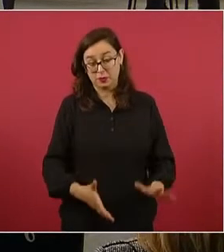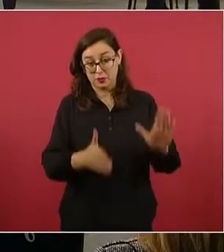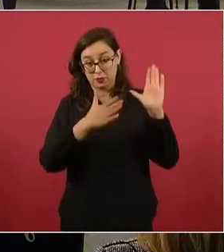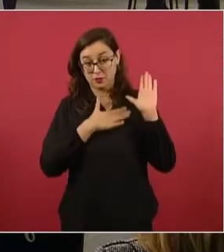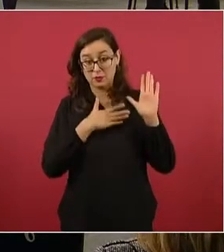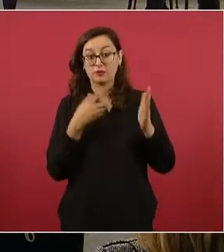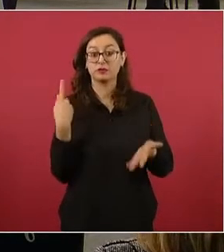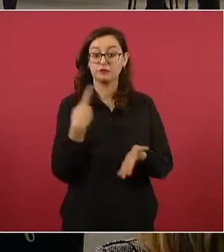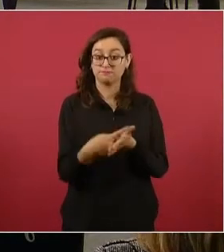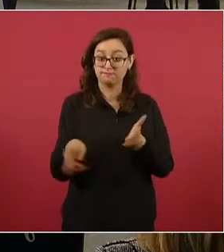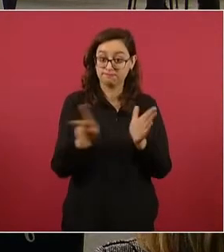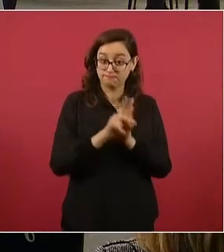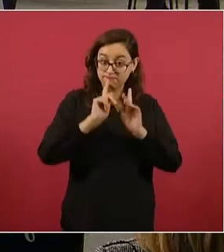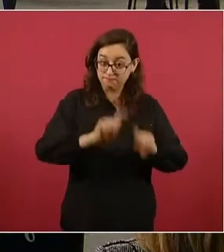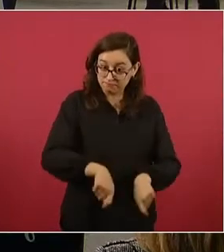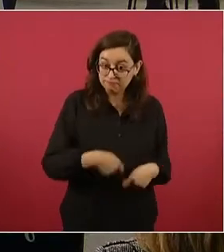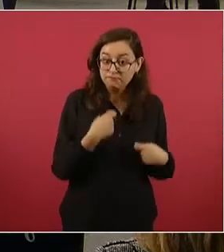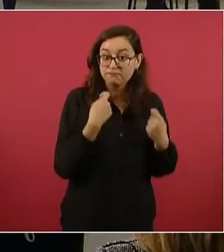dejaron